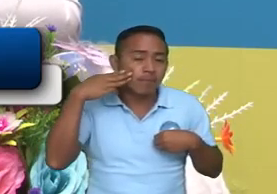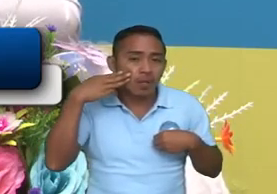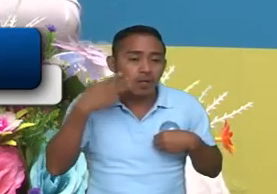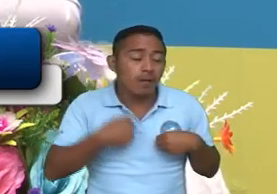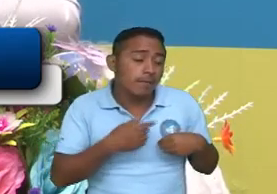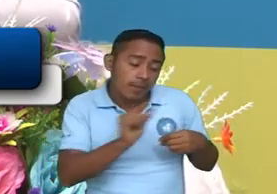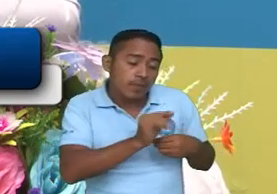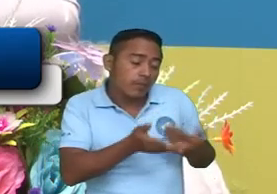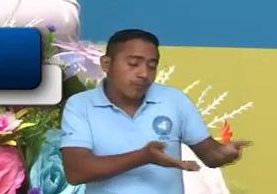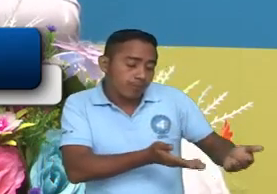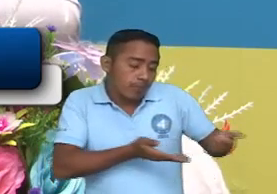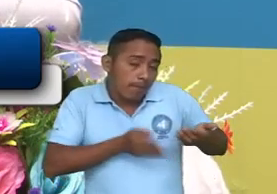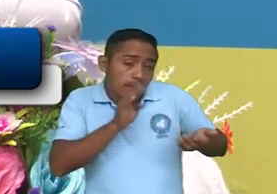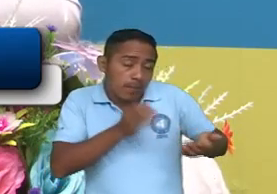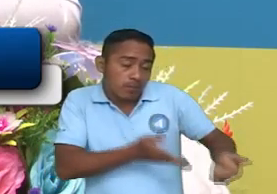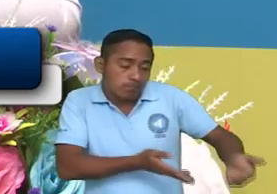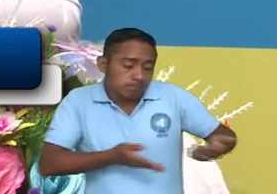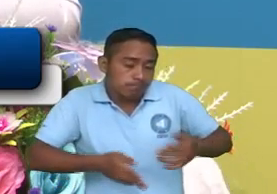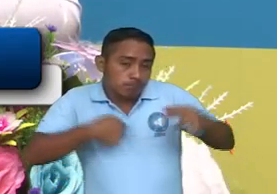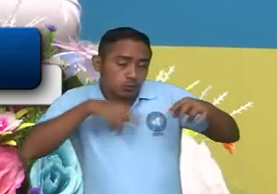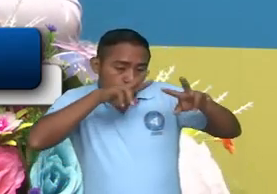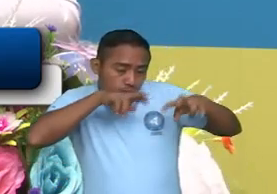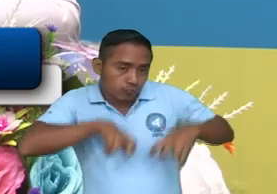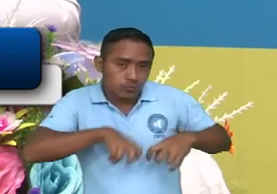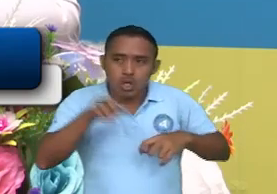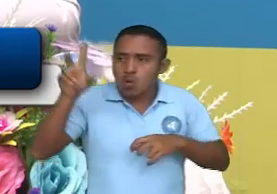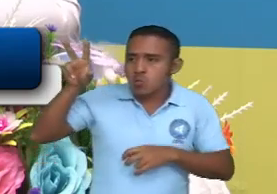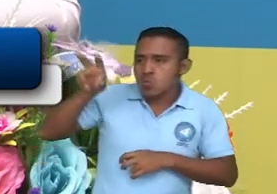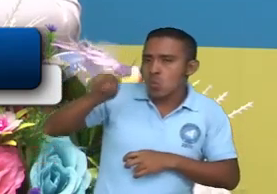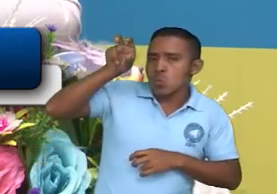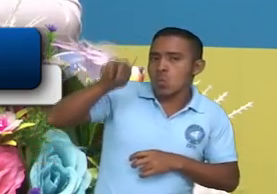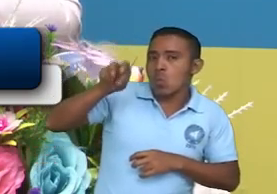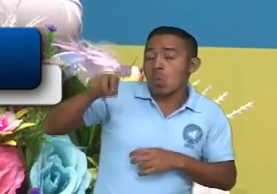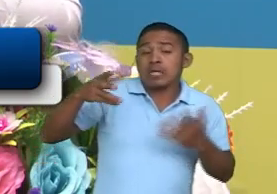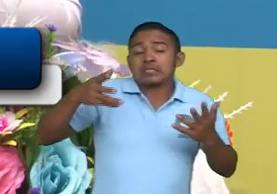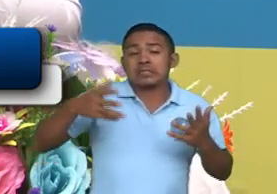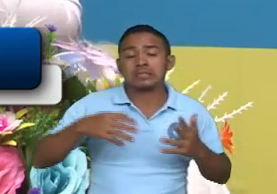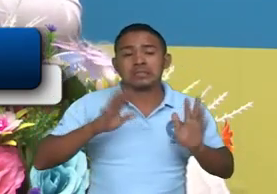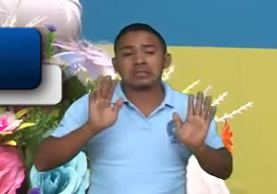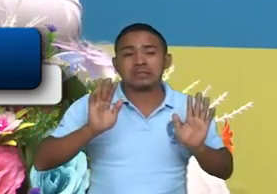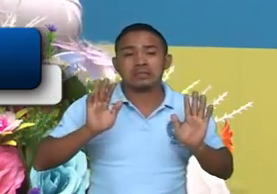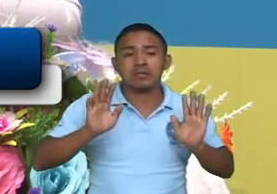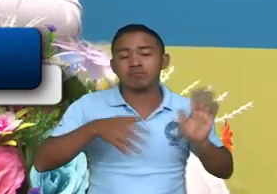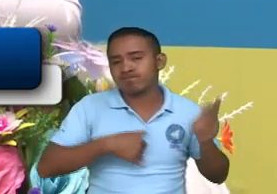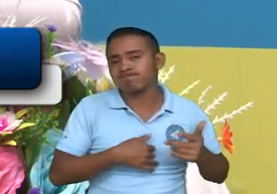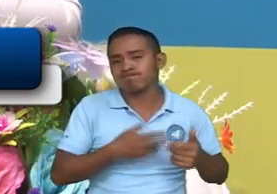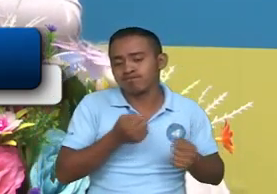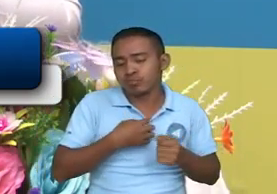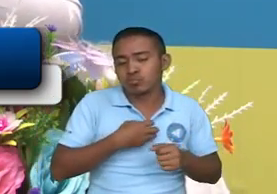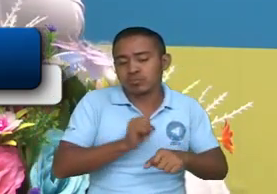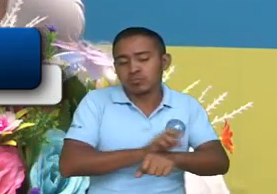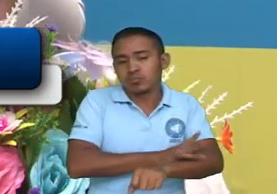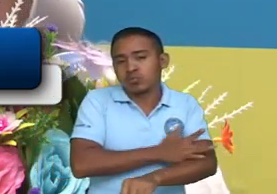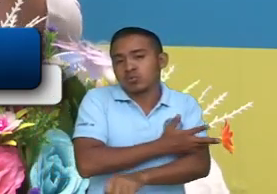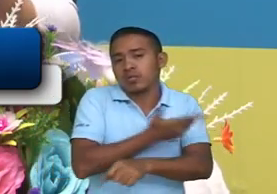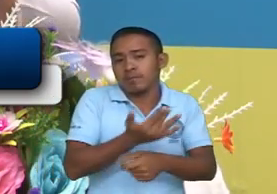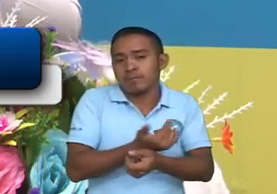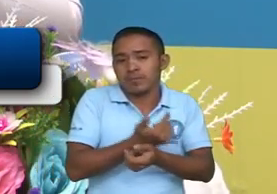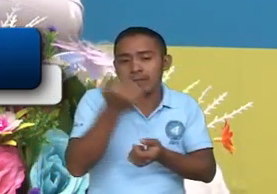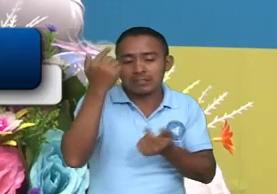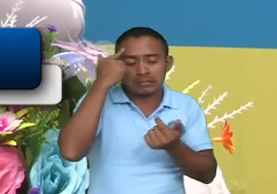incluye la parte forense. La parte forense es muy importante porque de hecho en nuestra cultura, en nuestro país en general, no hay